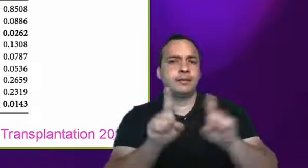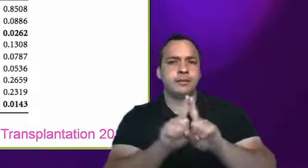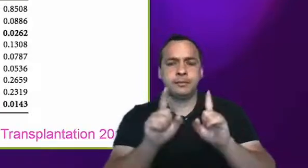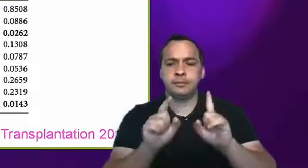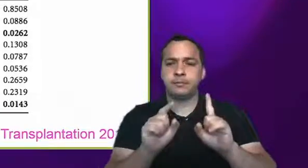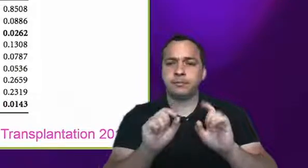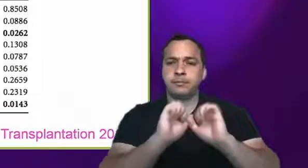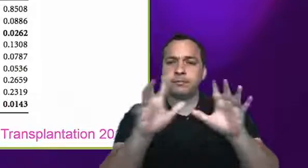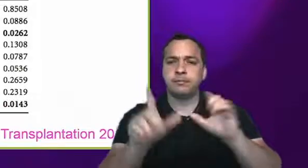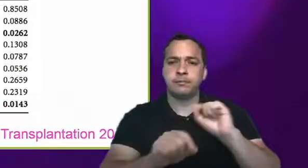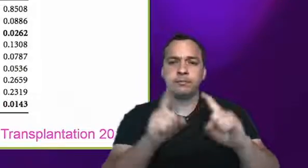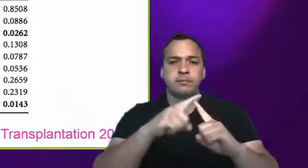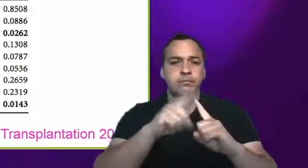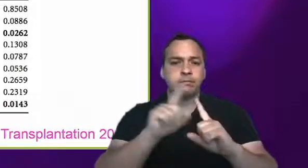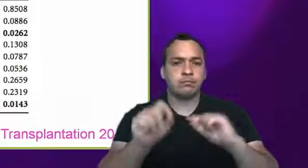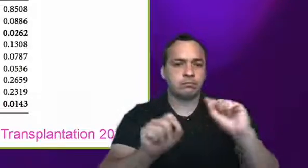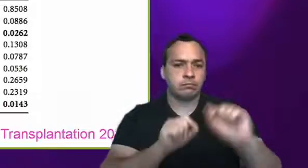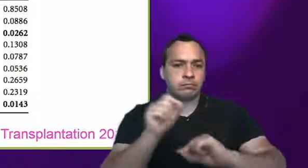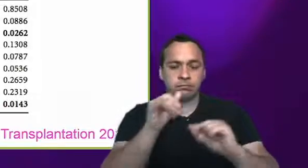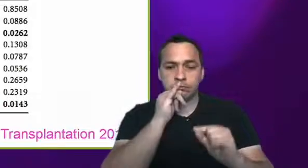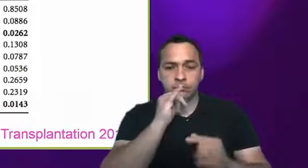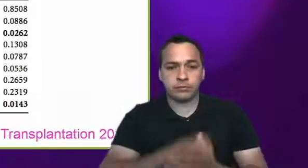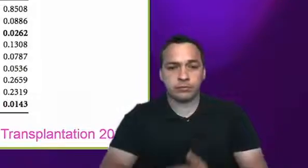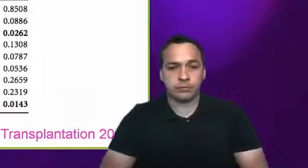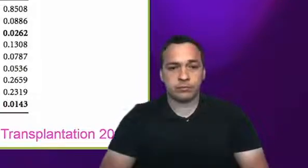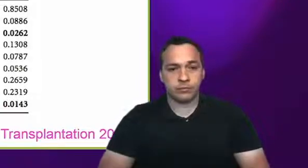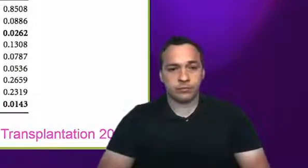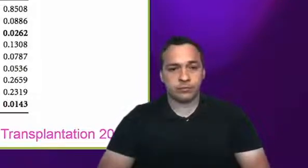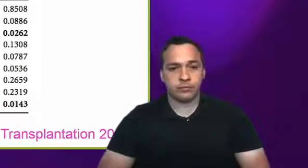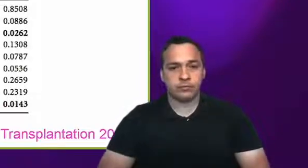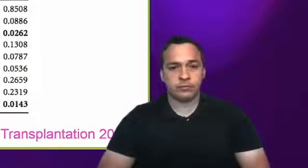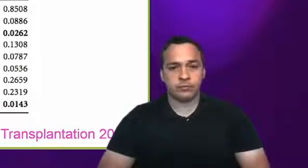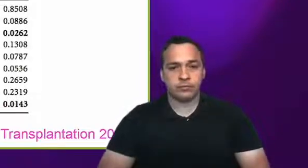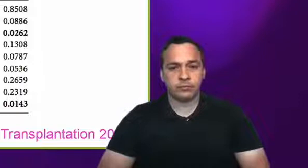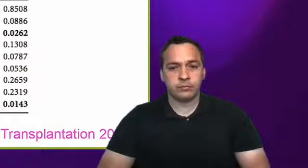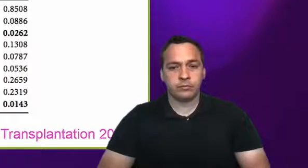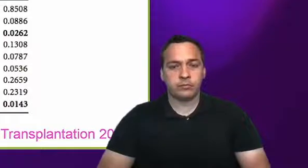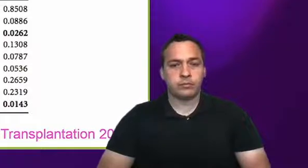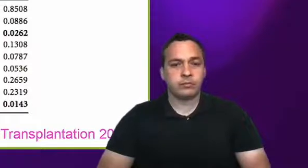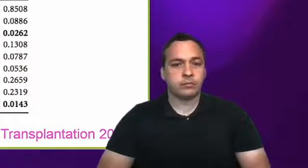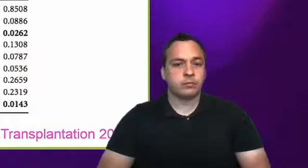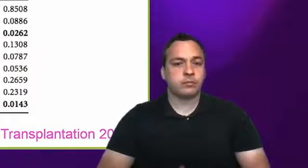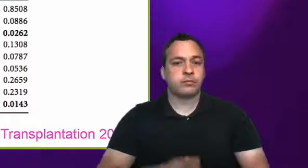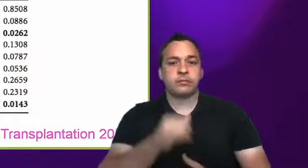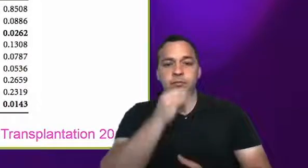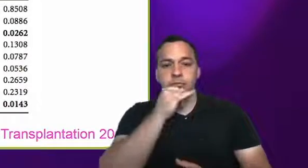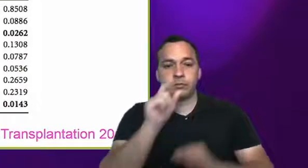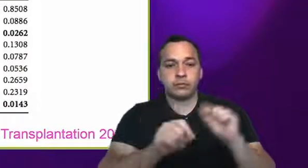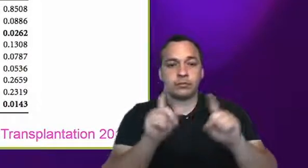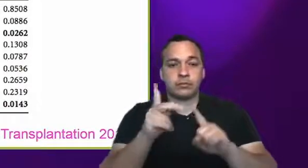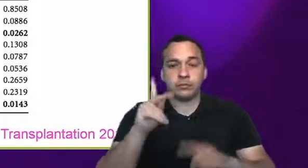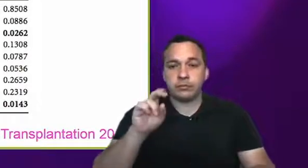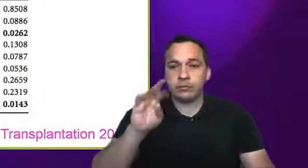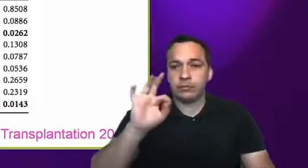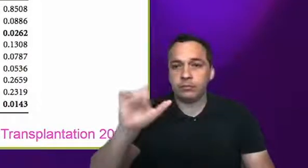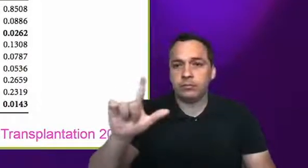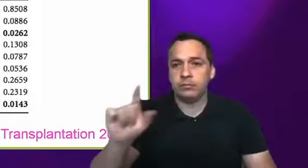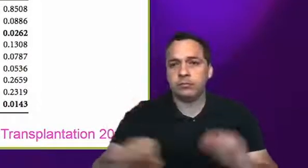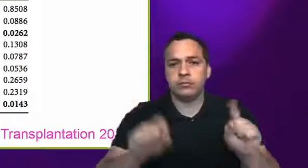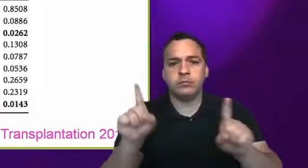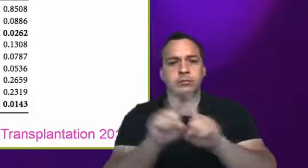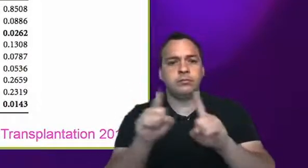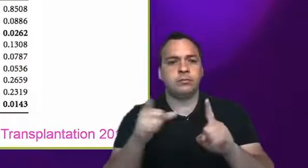También el tipo de, círculo portal, si no es de origen portal, por ejemplo, los tumores neuroendocrinos de